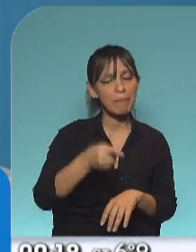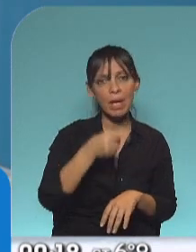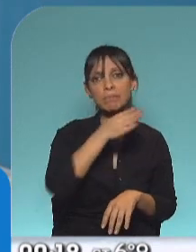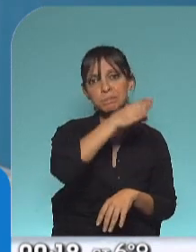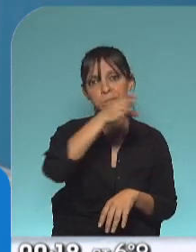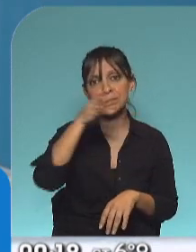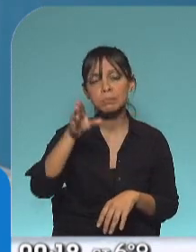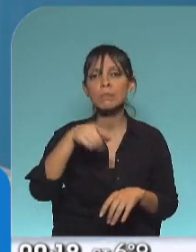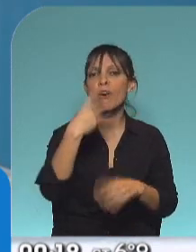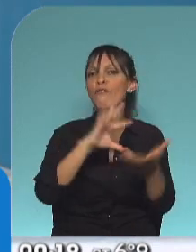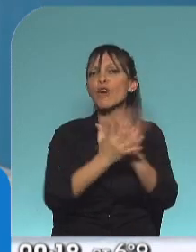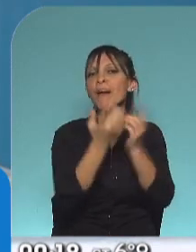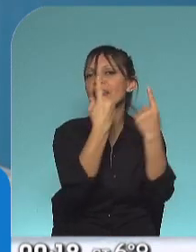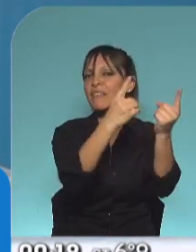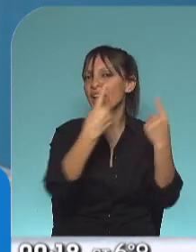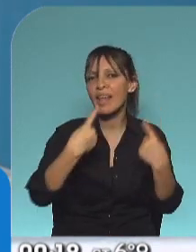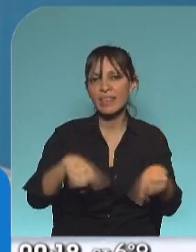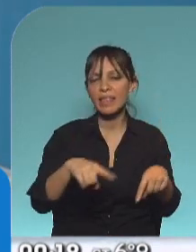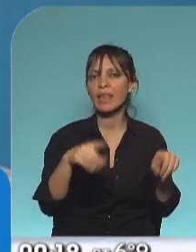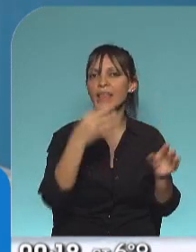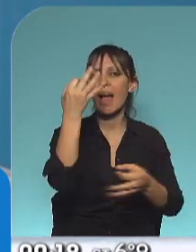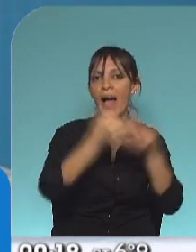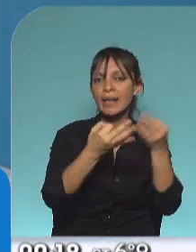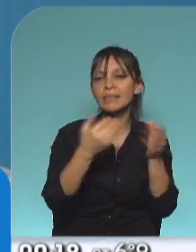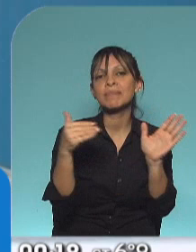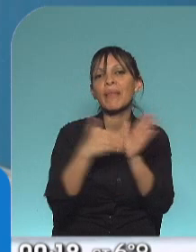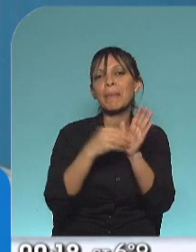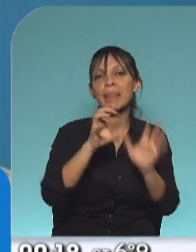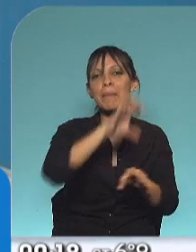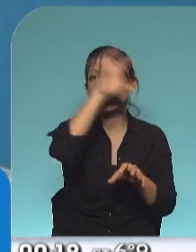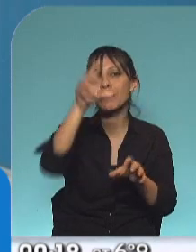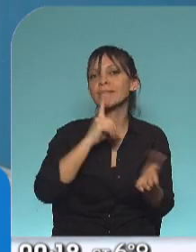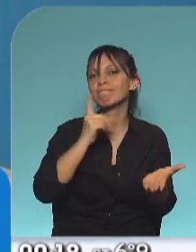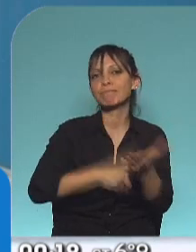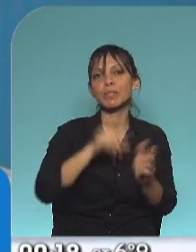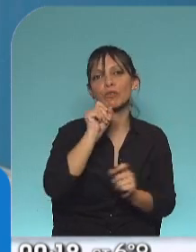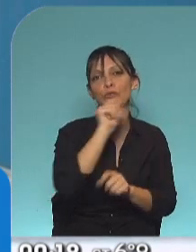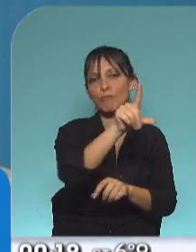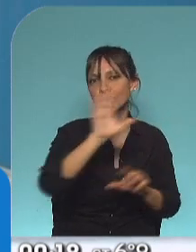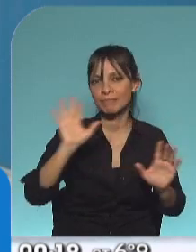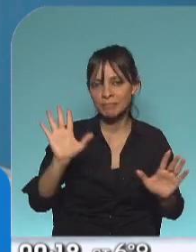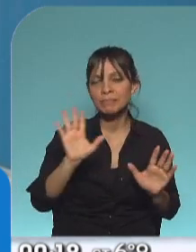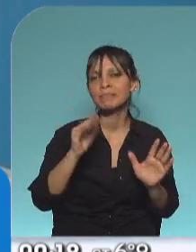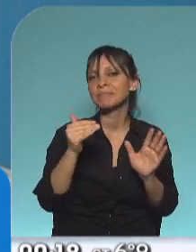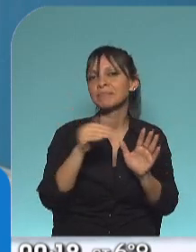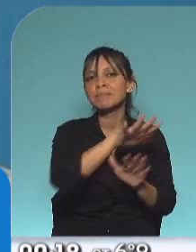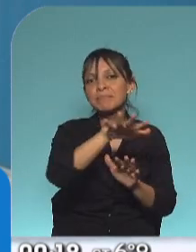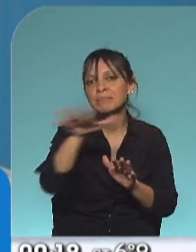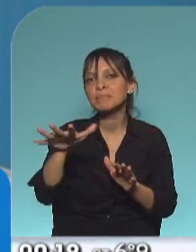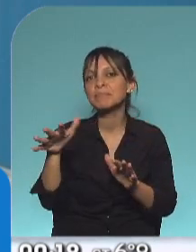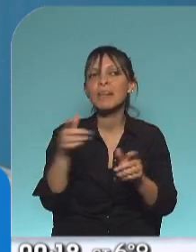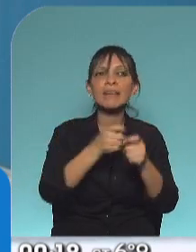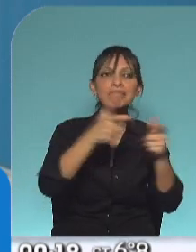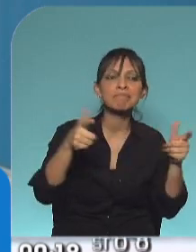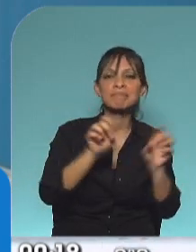con otra dinámica, con otras características, porque cada provincia ha elegido la manera de hacerlo en su territorio en función de cómo se ha